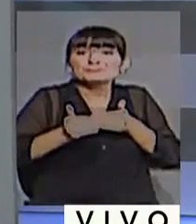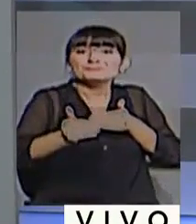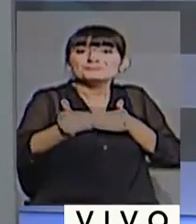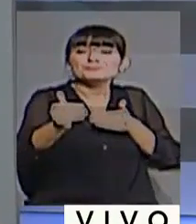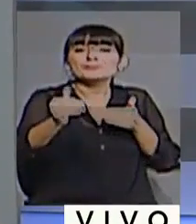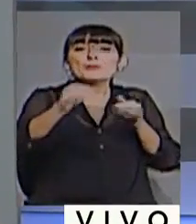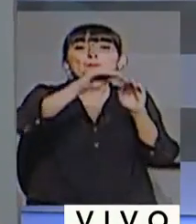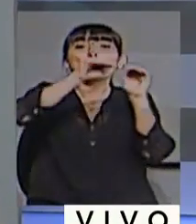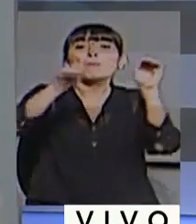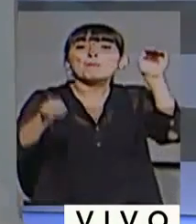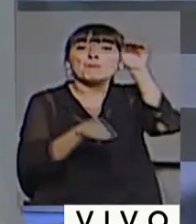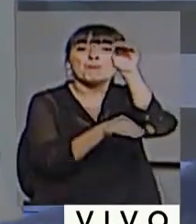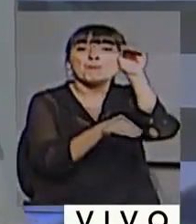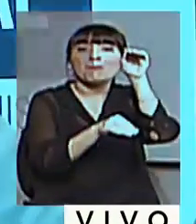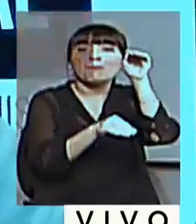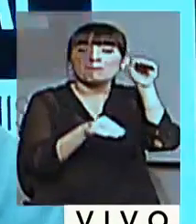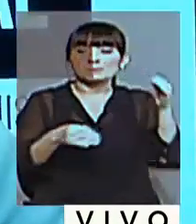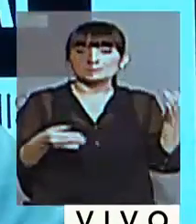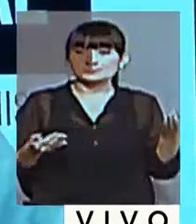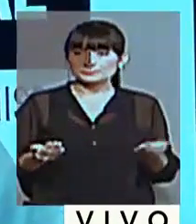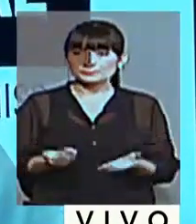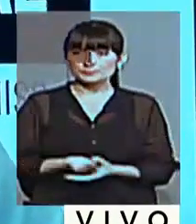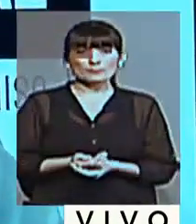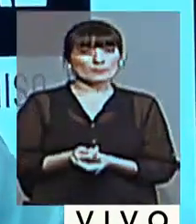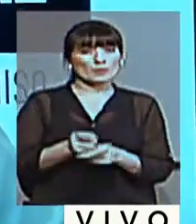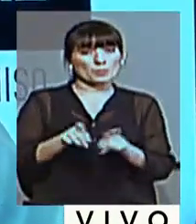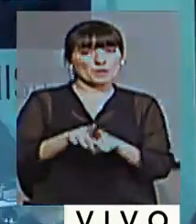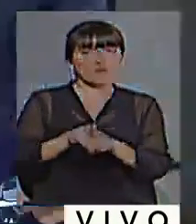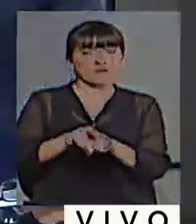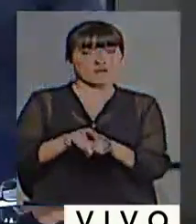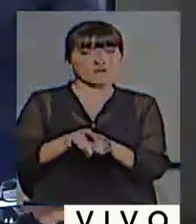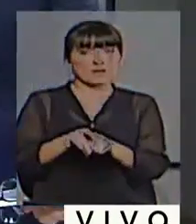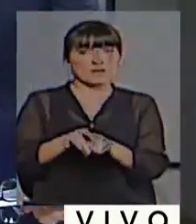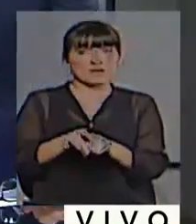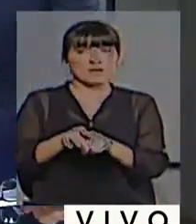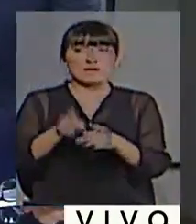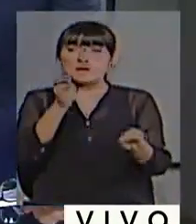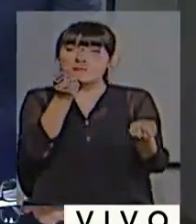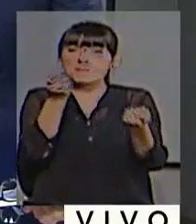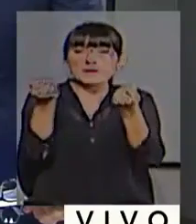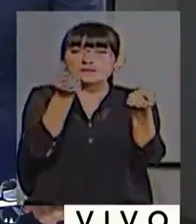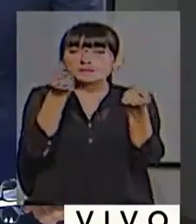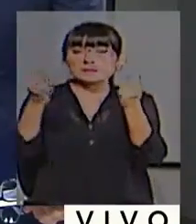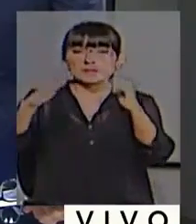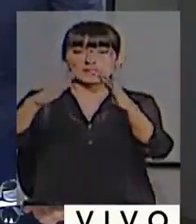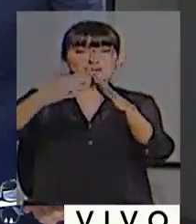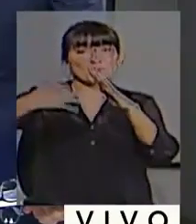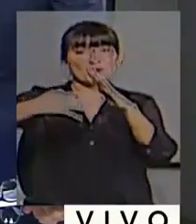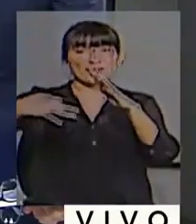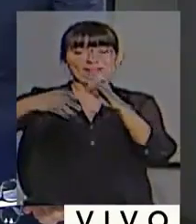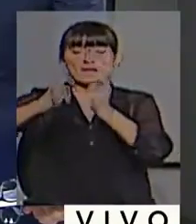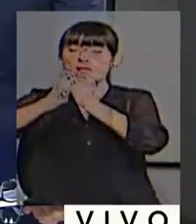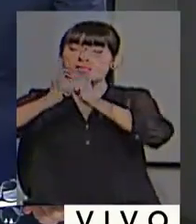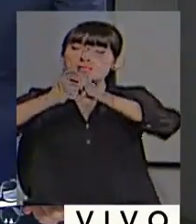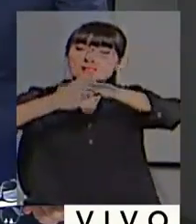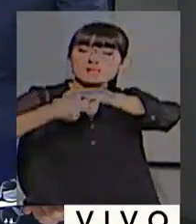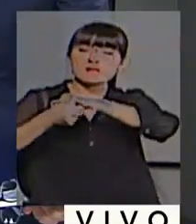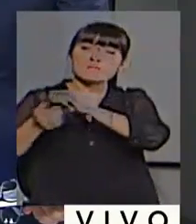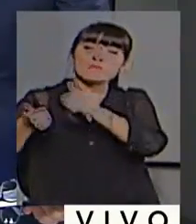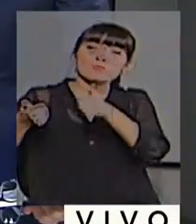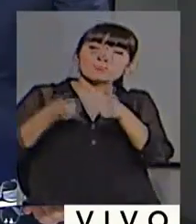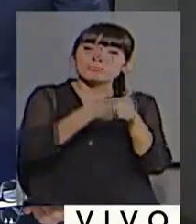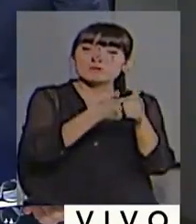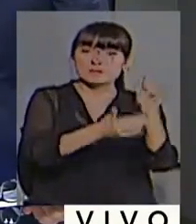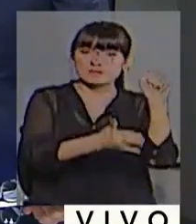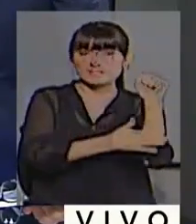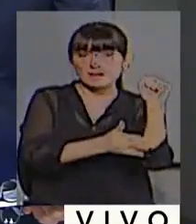secundario, pero menos protagónico. ¿Se utilizó más la moneda misma? ¿Perdón? ¿Se izquierdizó más la moneda misma? Yo creo que llegaron